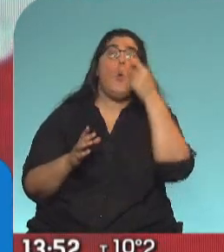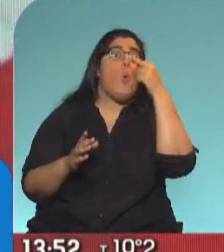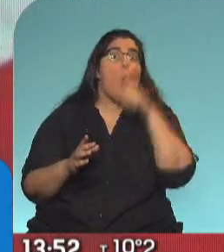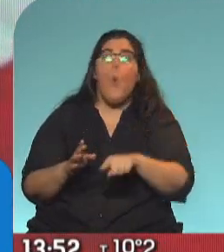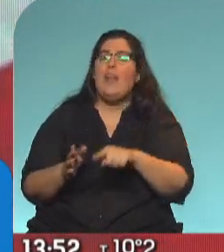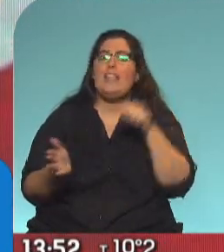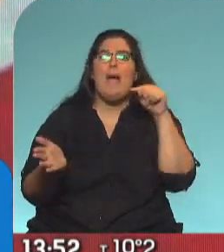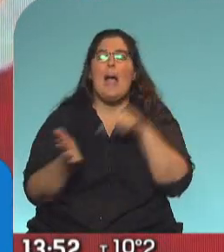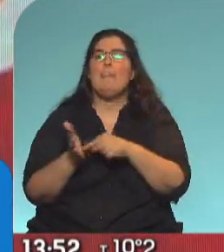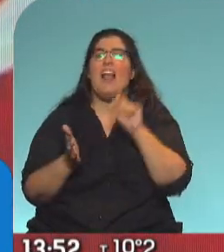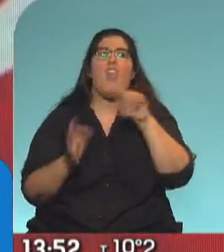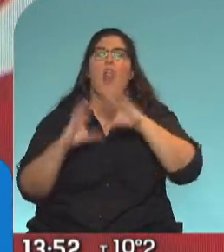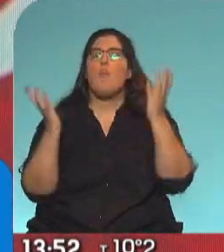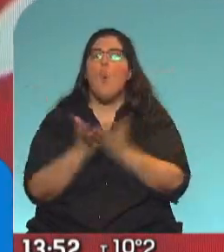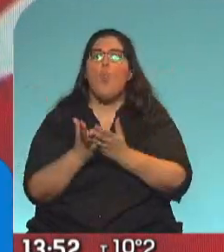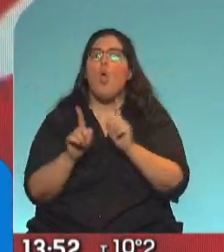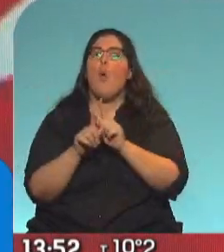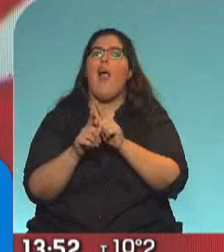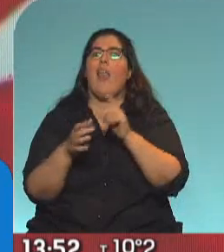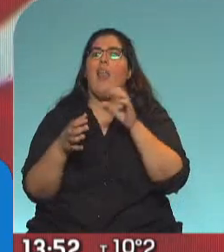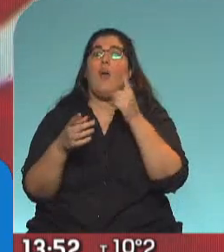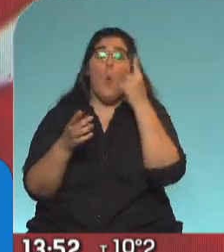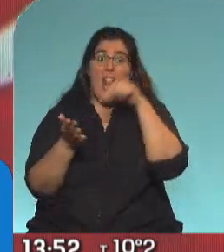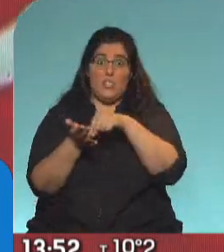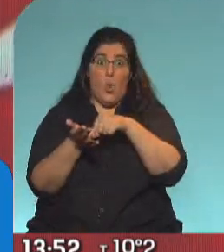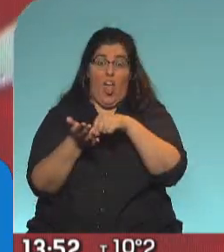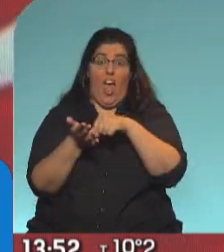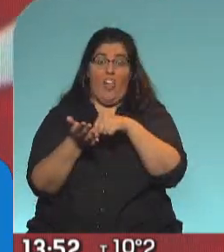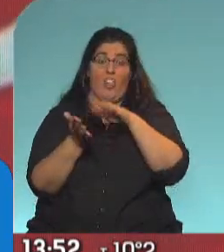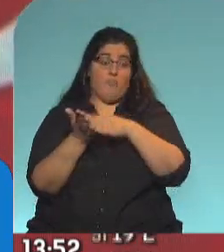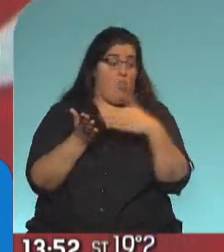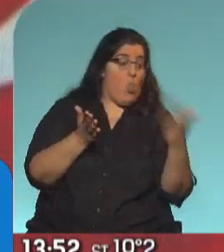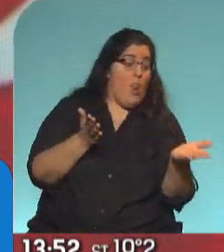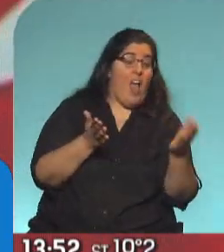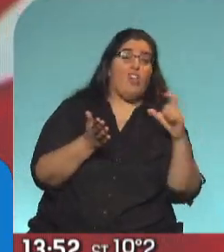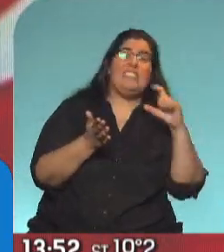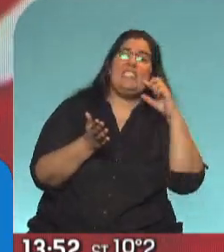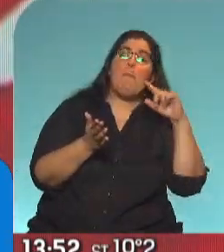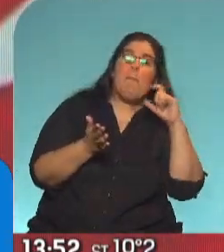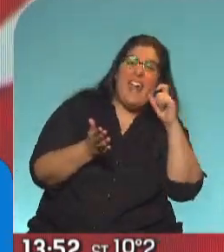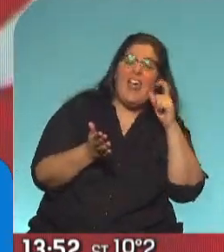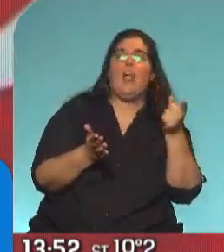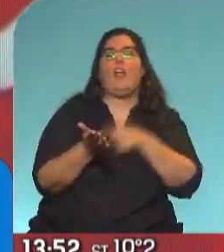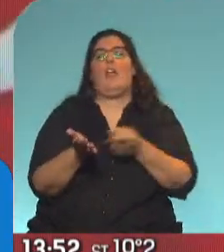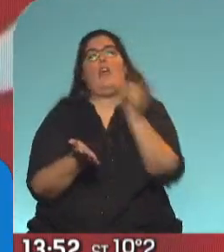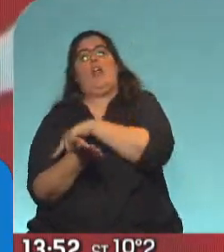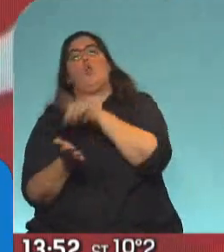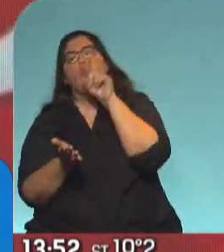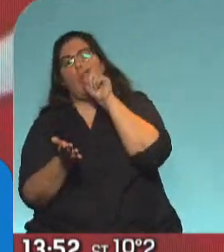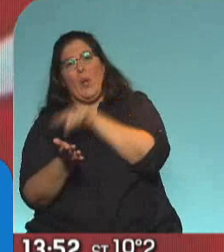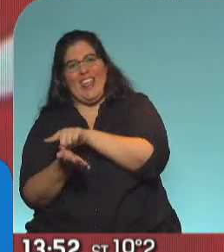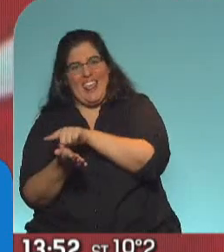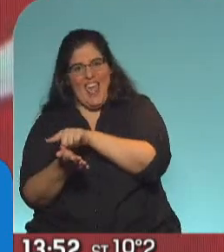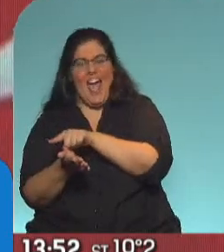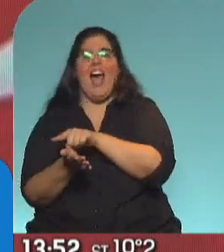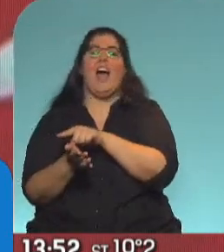mundo dividida entre 2 estados, es decir, una ciudad capital, de un lado es chipriota, del otro lado es turca, o de